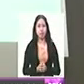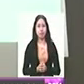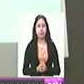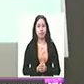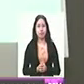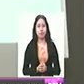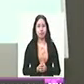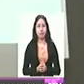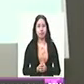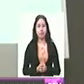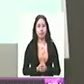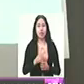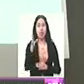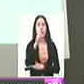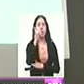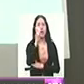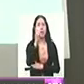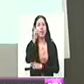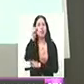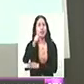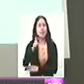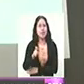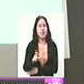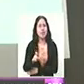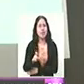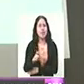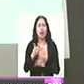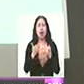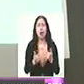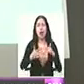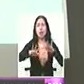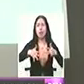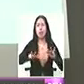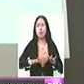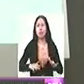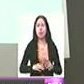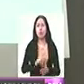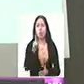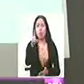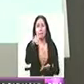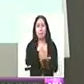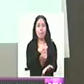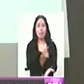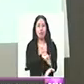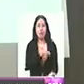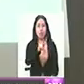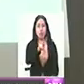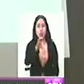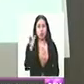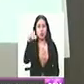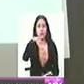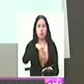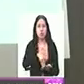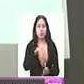esa proporción, Bolivia tendría que tener en estos momentos alrededor de 1.200.000